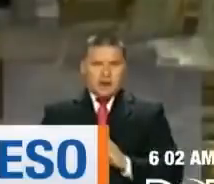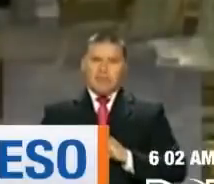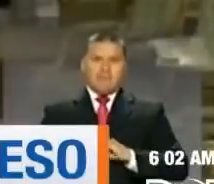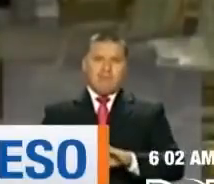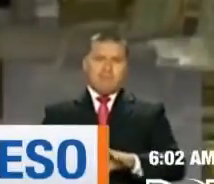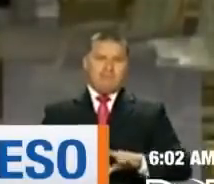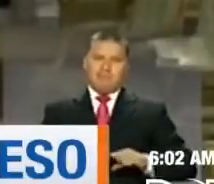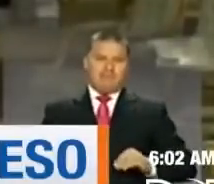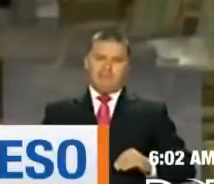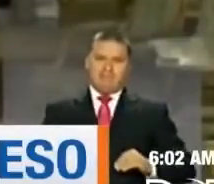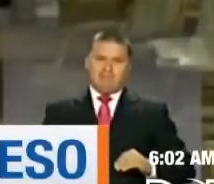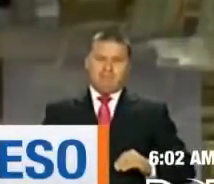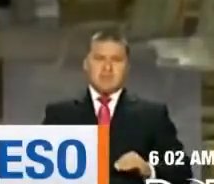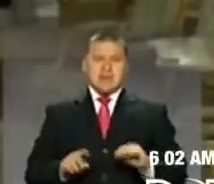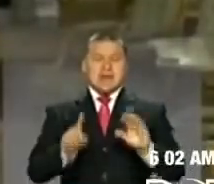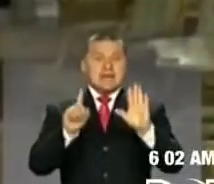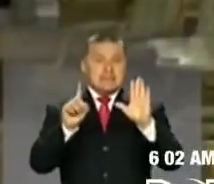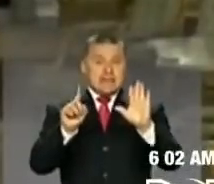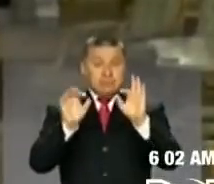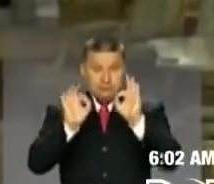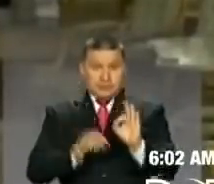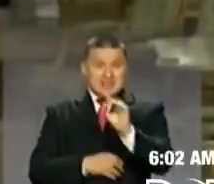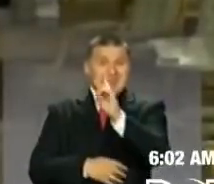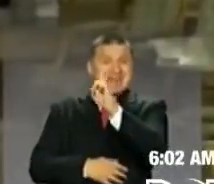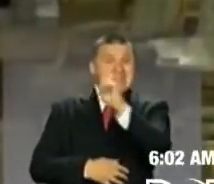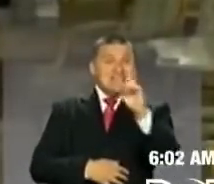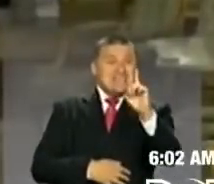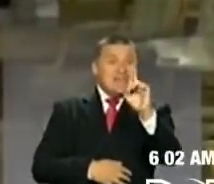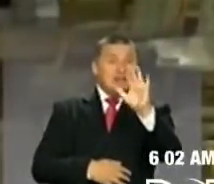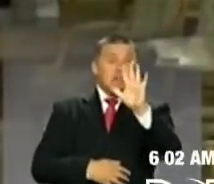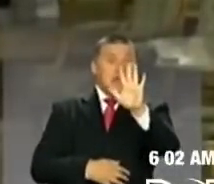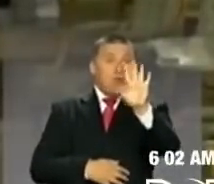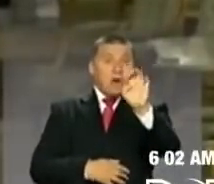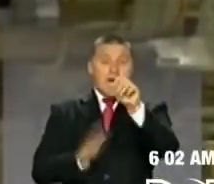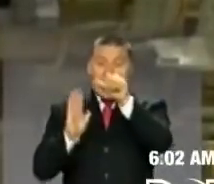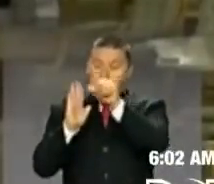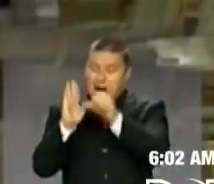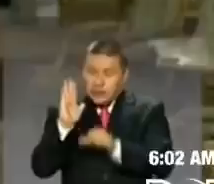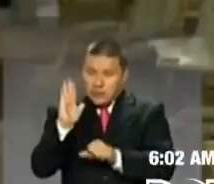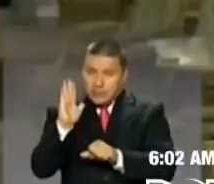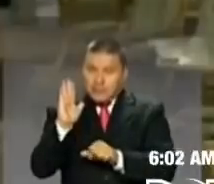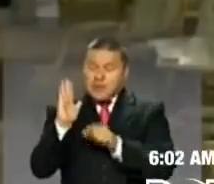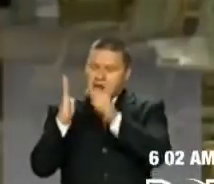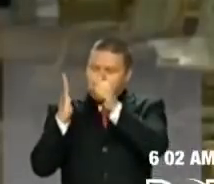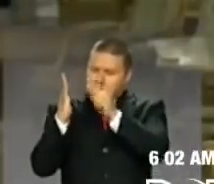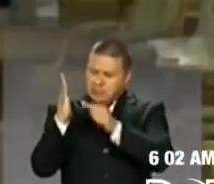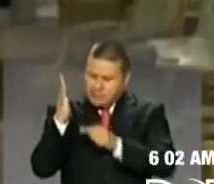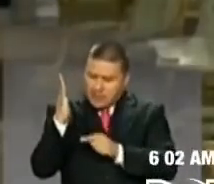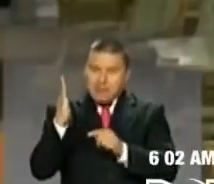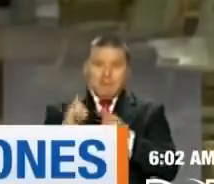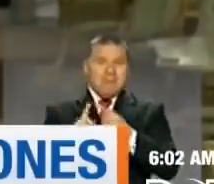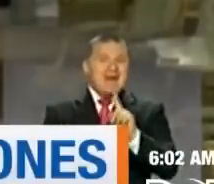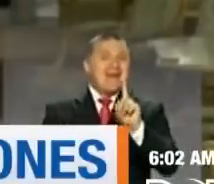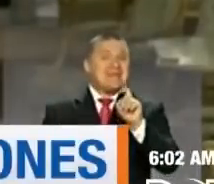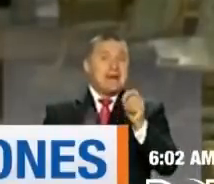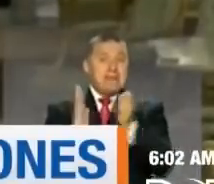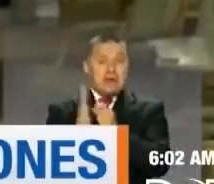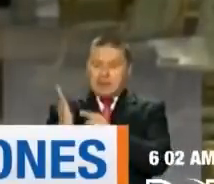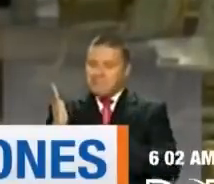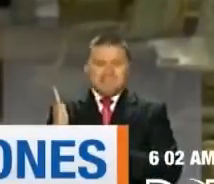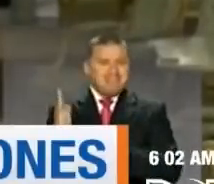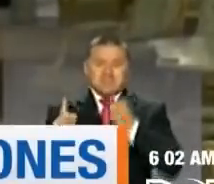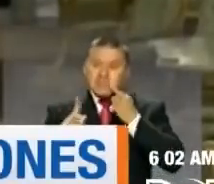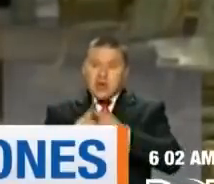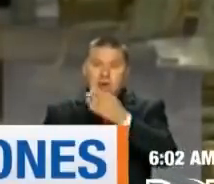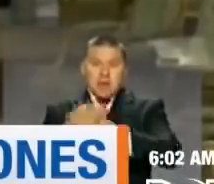objeciones a 6 de los 159 artículos de la ley estatutaria de la Jurisdicción Especial para la